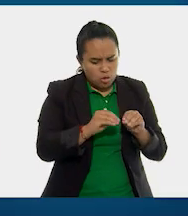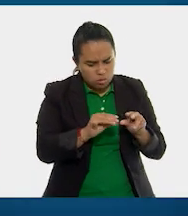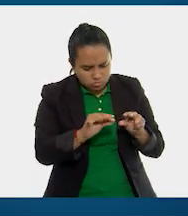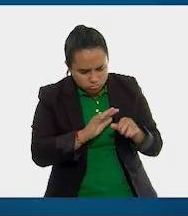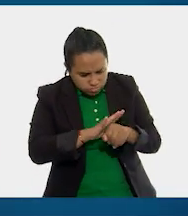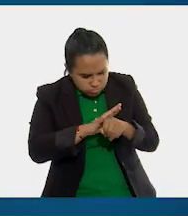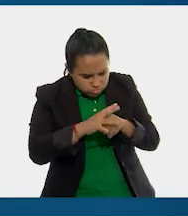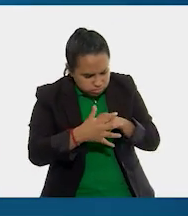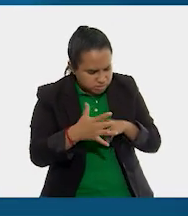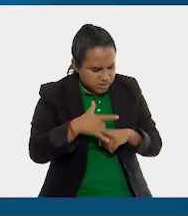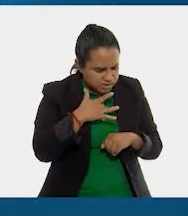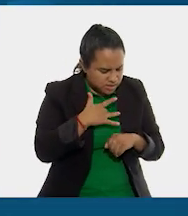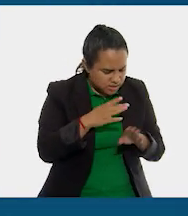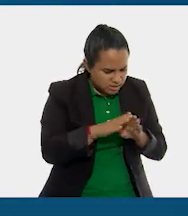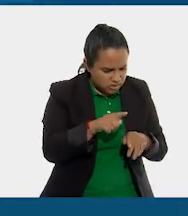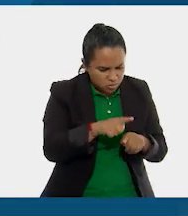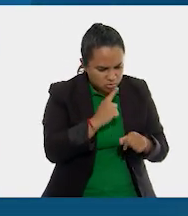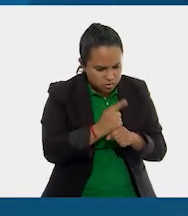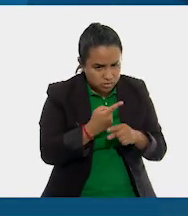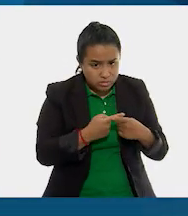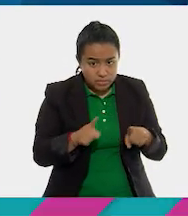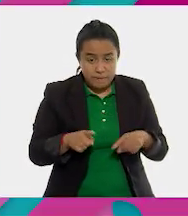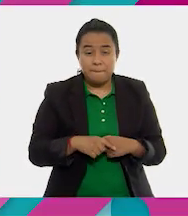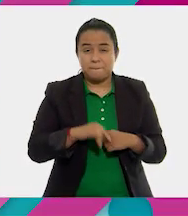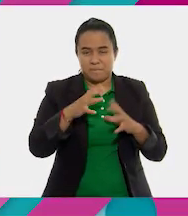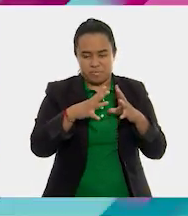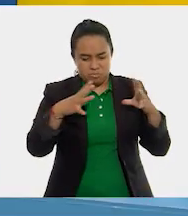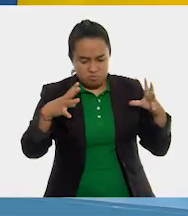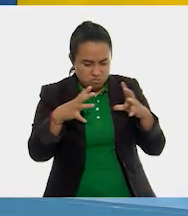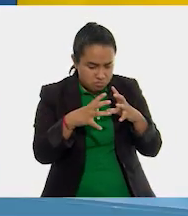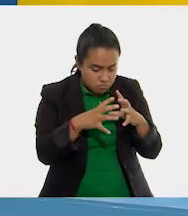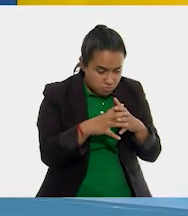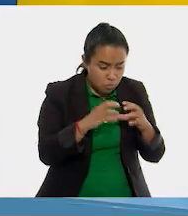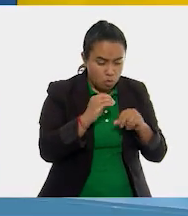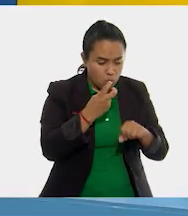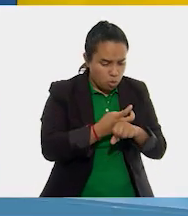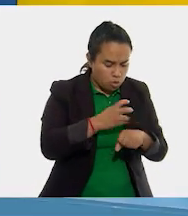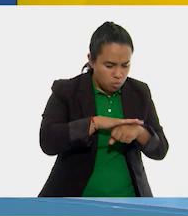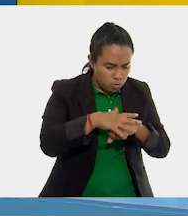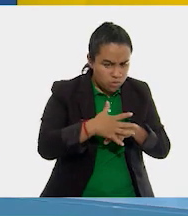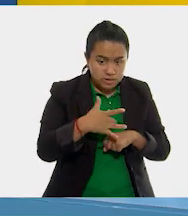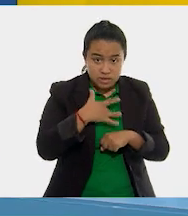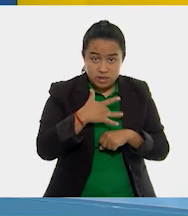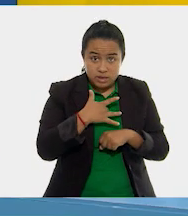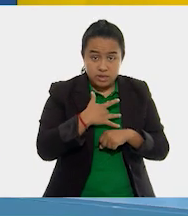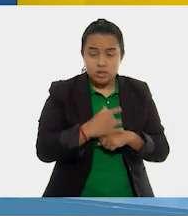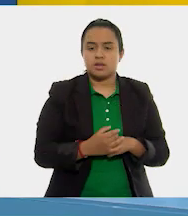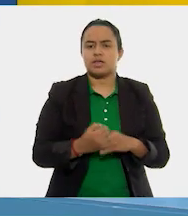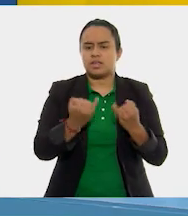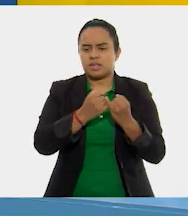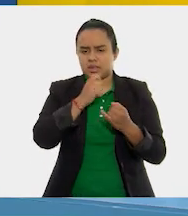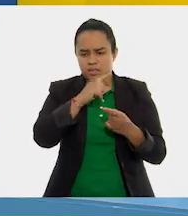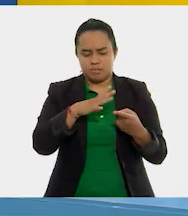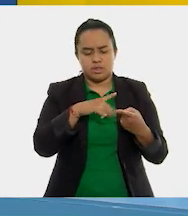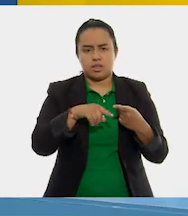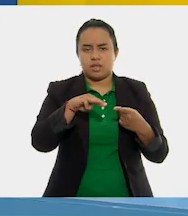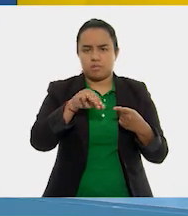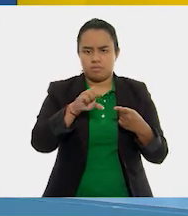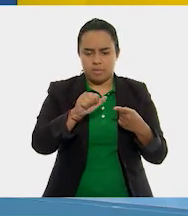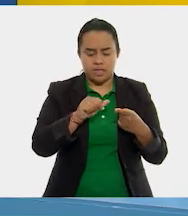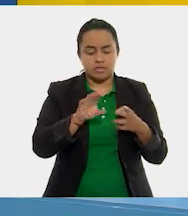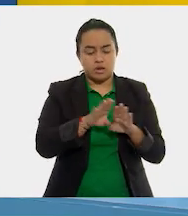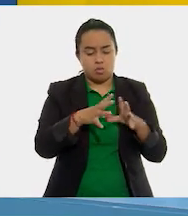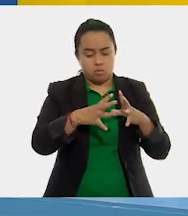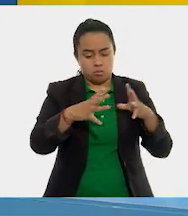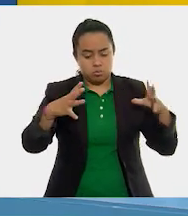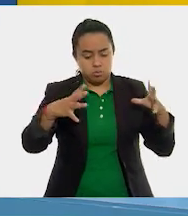permiten distinguirla. Además del tamaño o la dureza, entre otras, también presenta propiedades como son la masa, el volumen